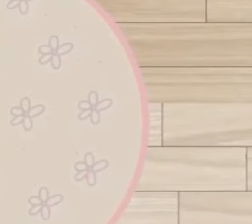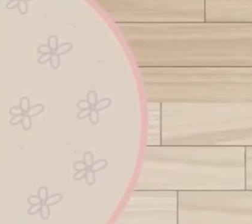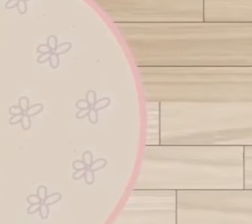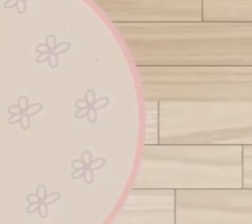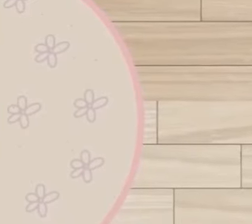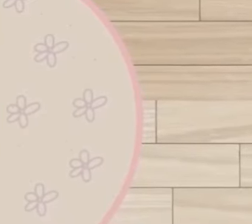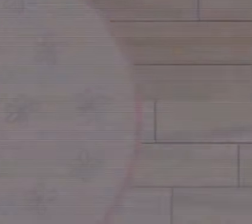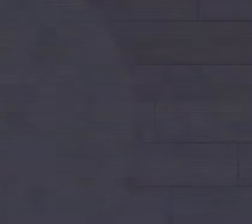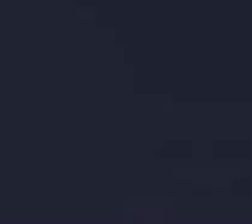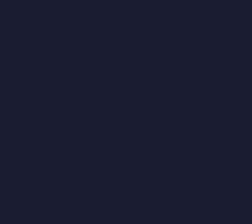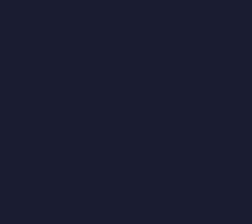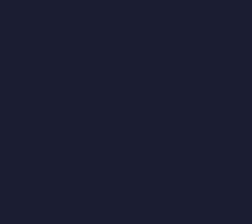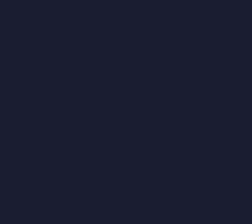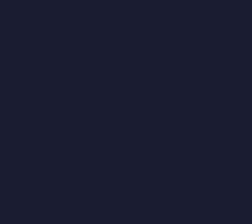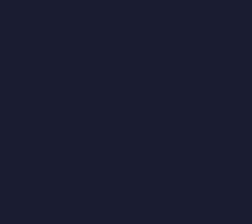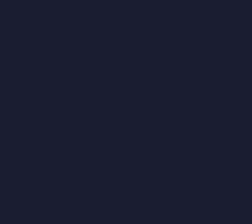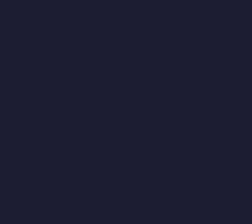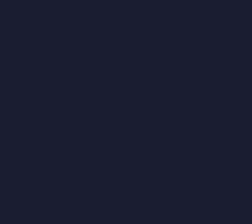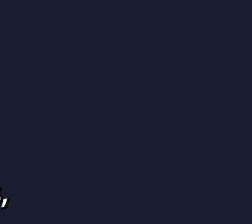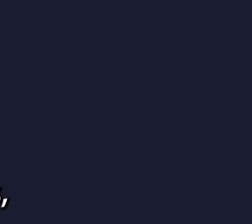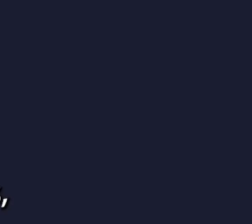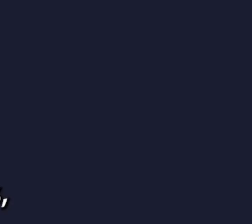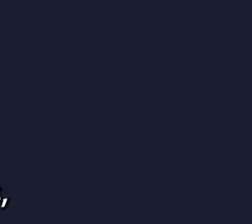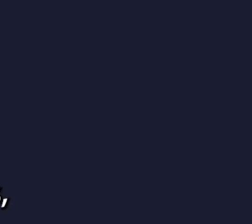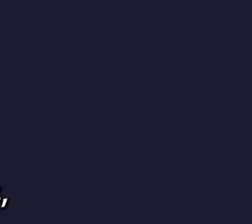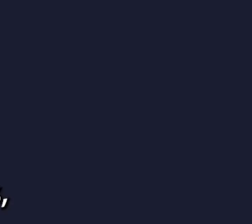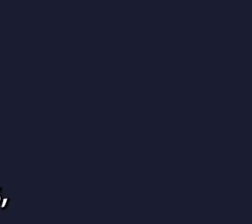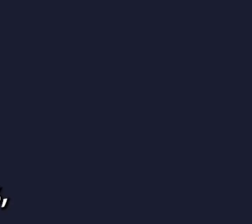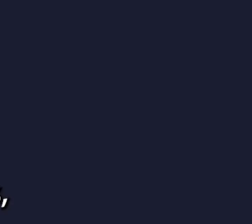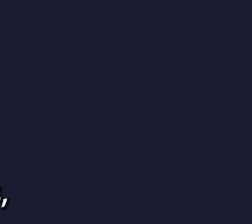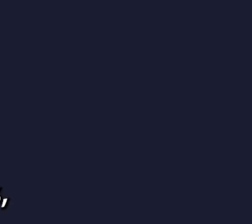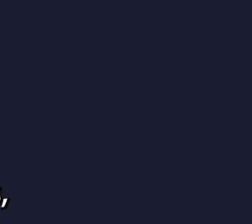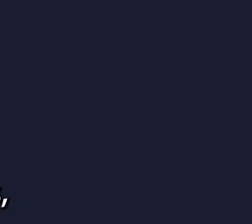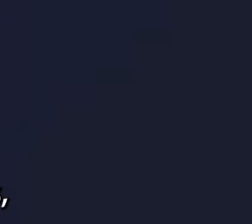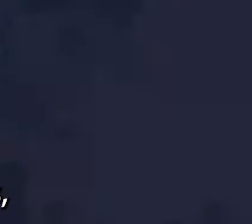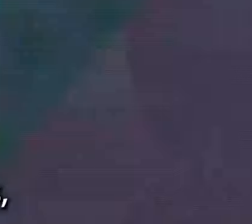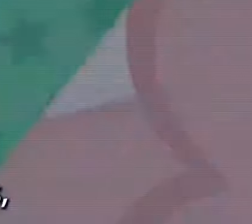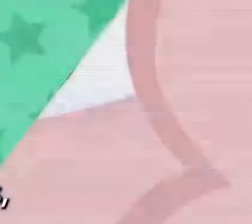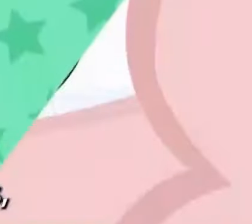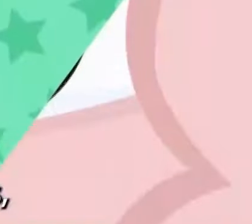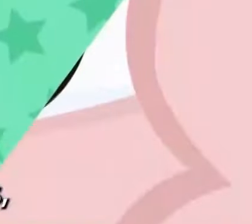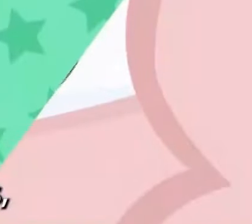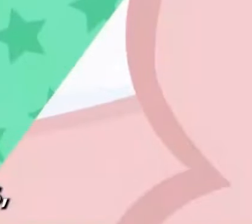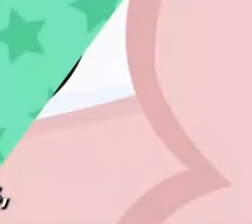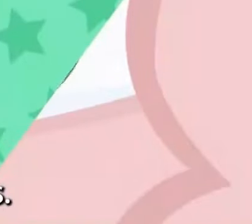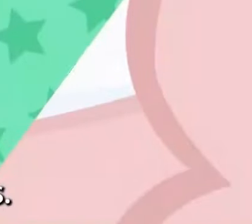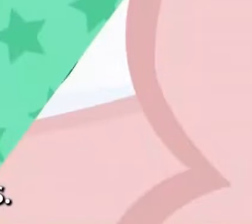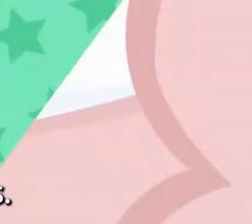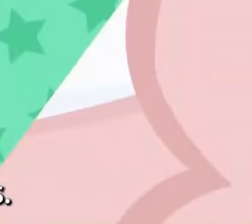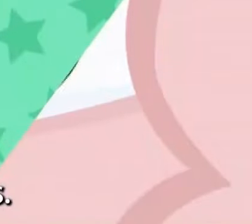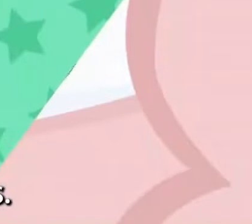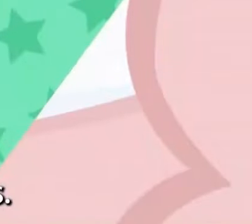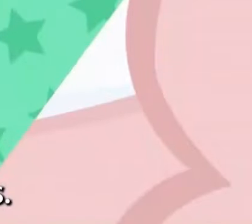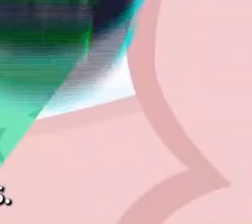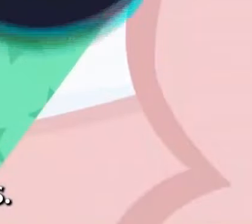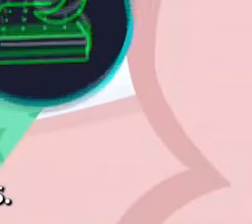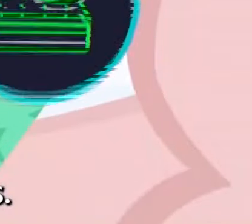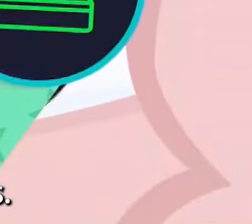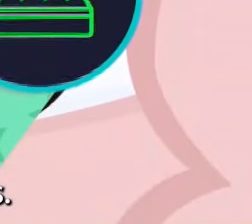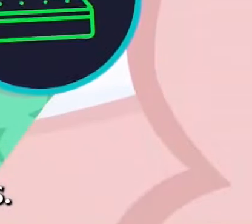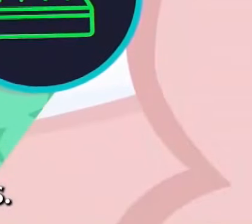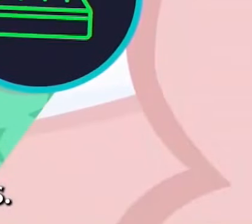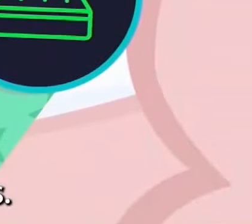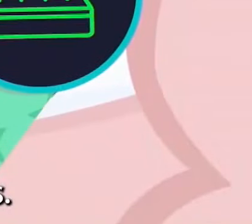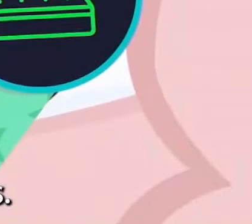parezca privado, todas estas acciones construyen nuestra huella digital. Información sobre dónde vivimos, qué lugares